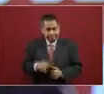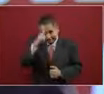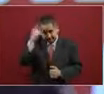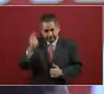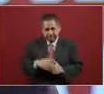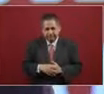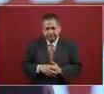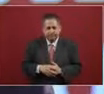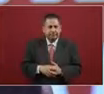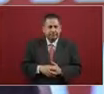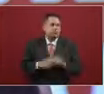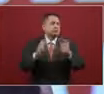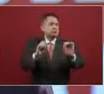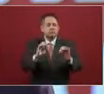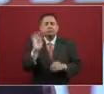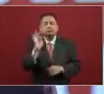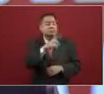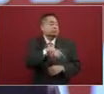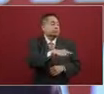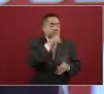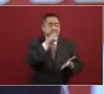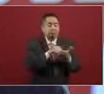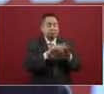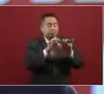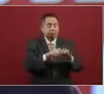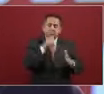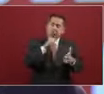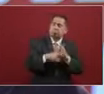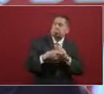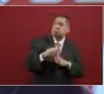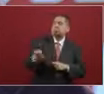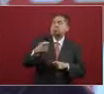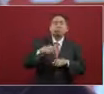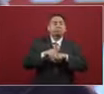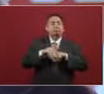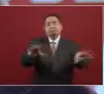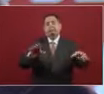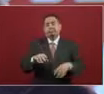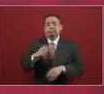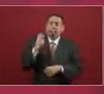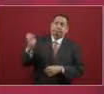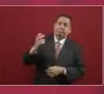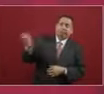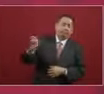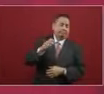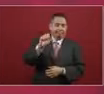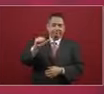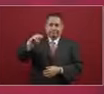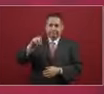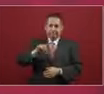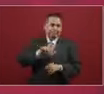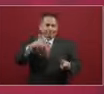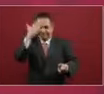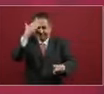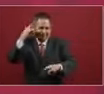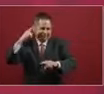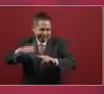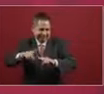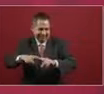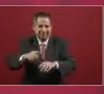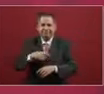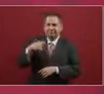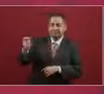Ponen una carta para acusar a Andrés Manuel, ya saben quién, de